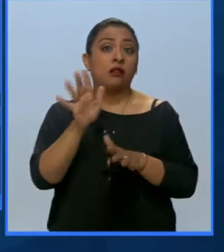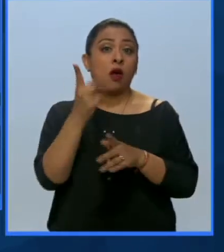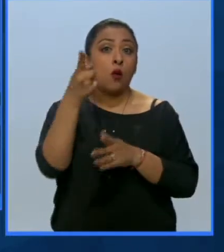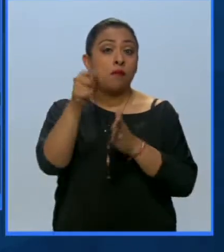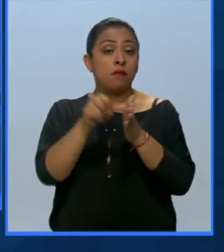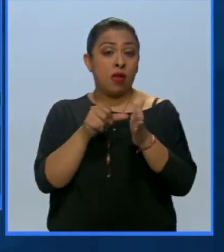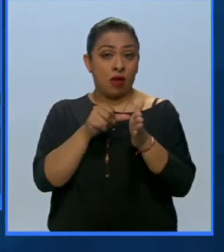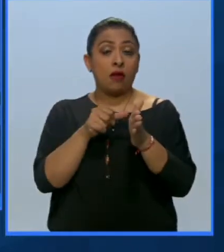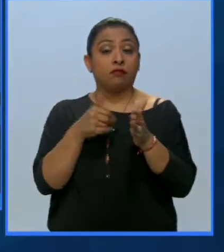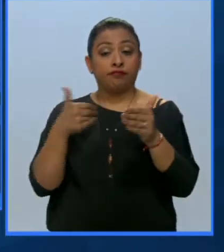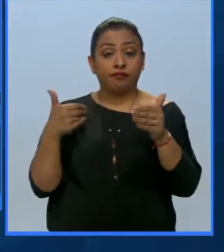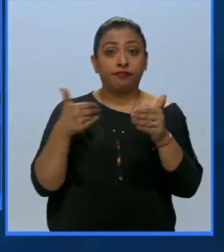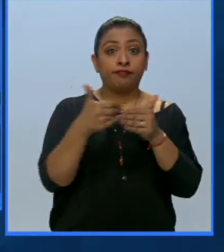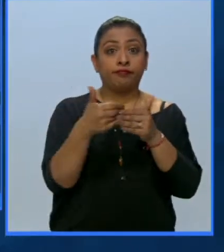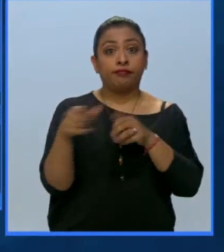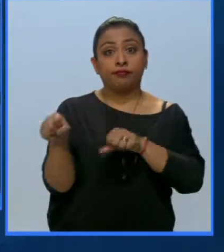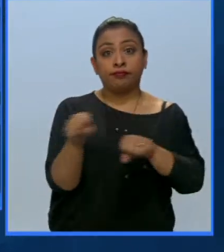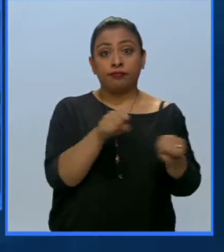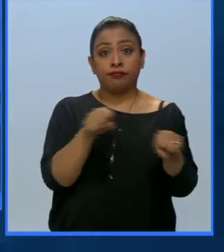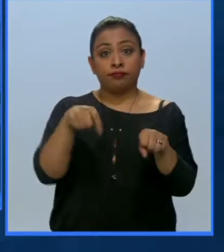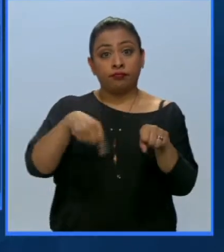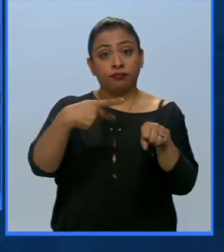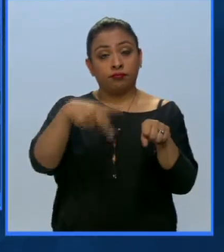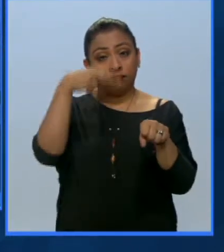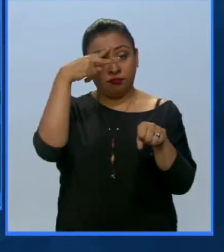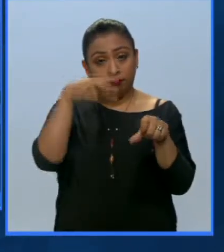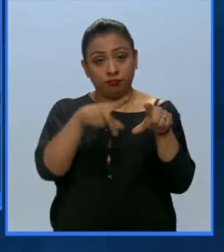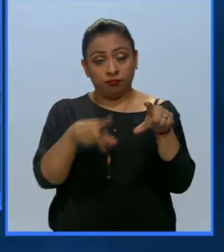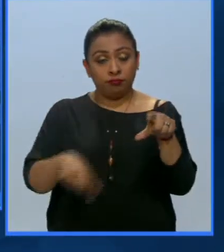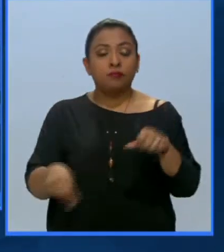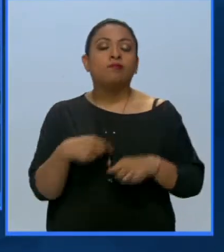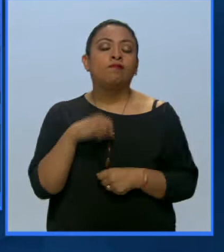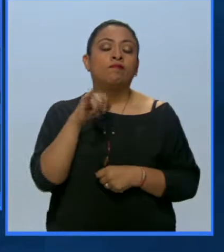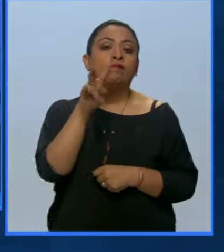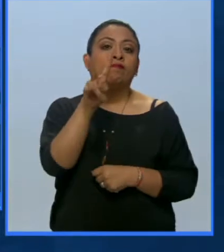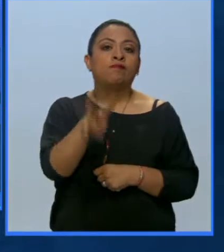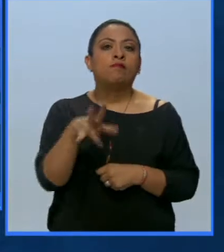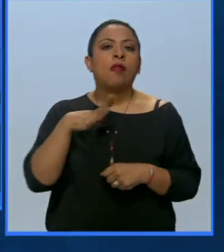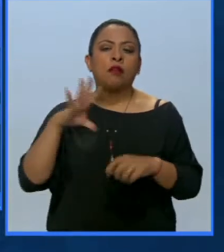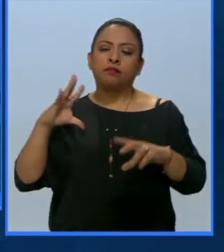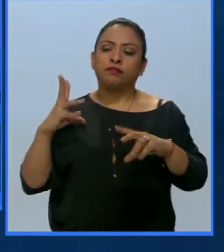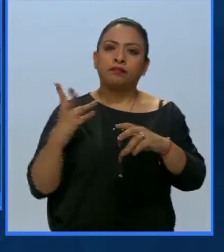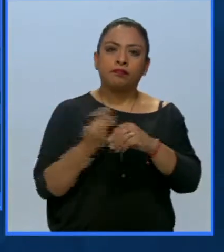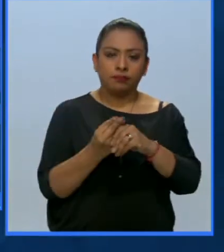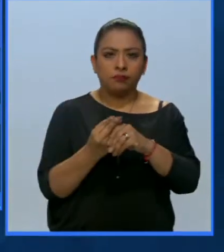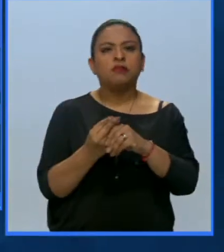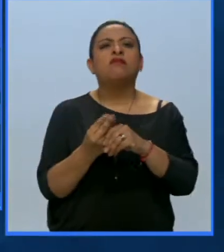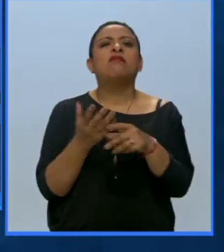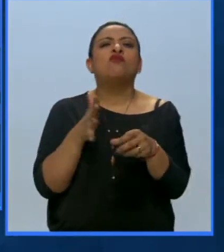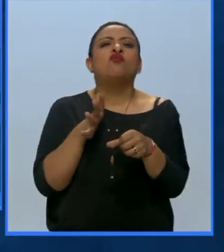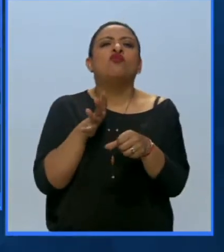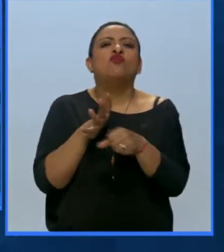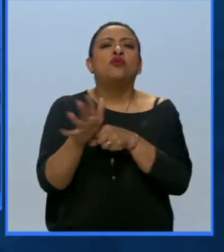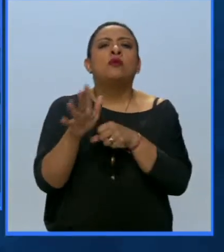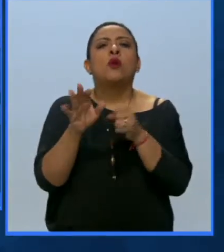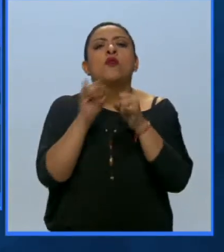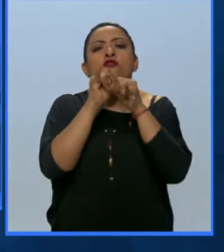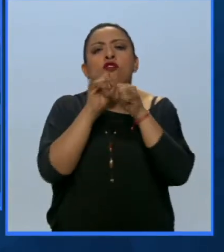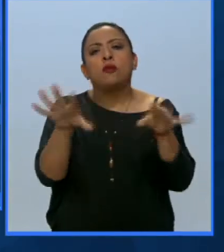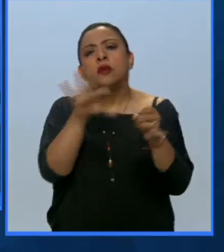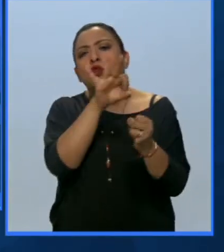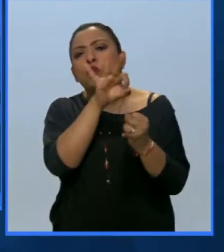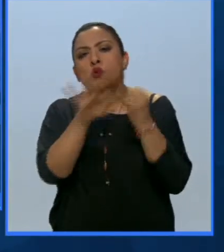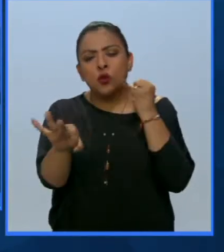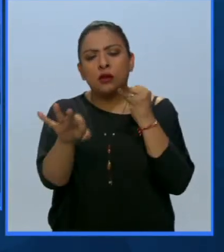un mes, Laura, del sismo que sacudió México. Efectivamente, les tenemos un recuento, cuáles son las últimas